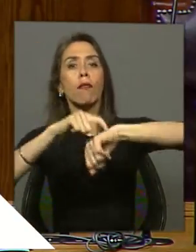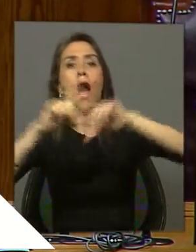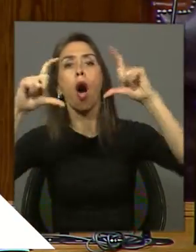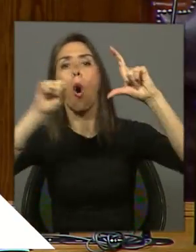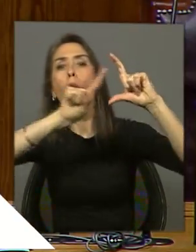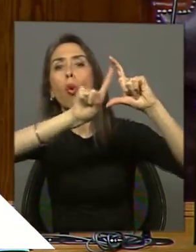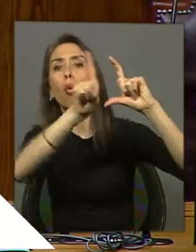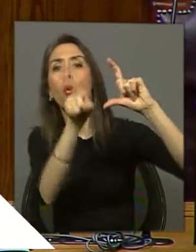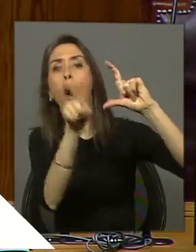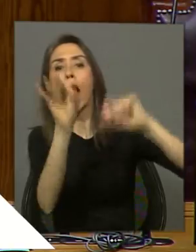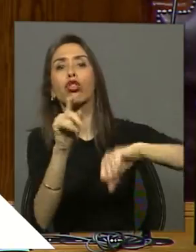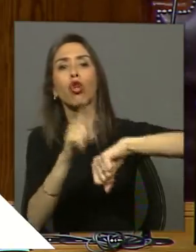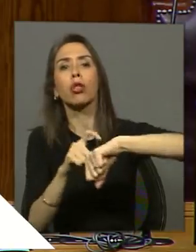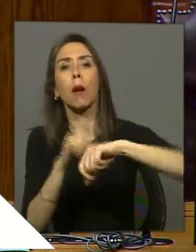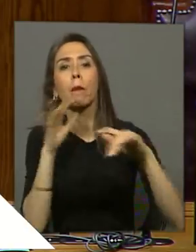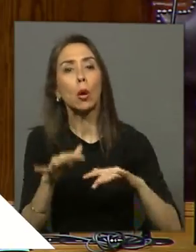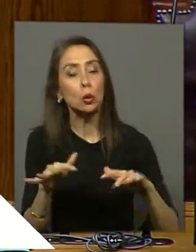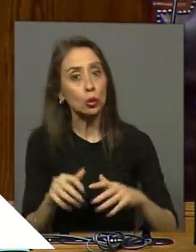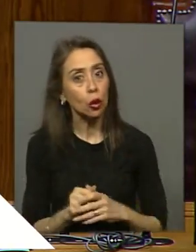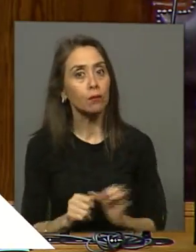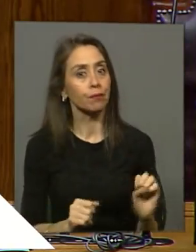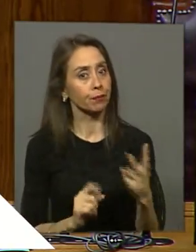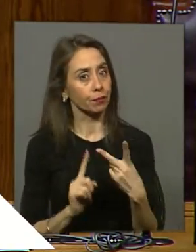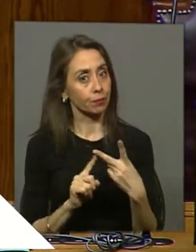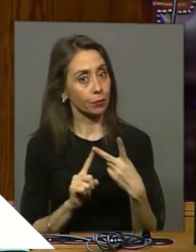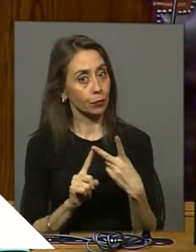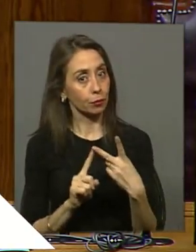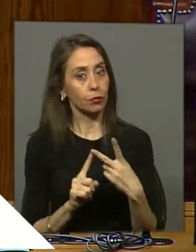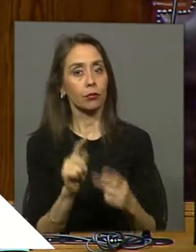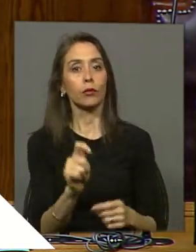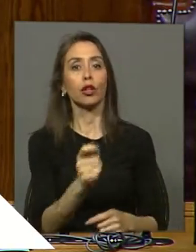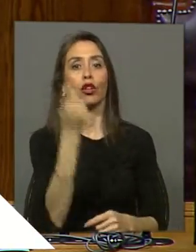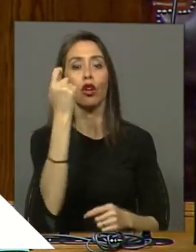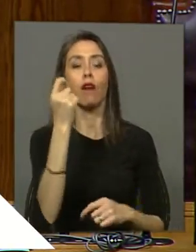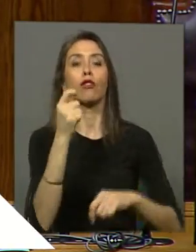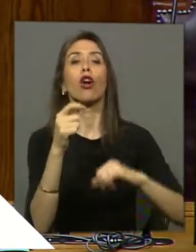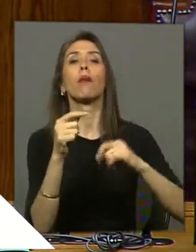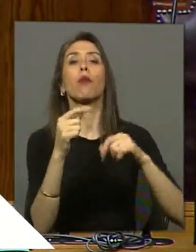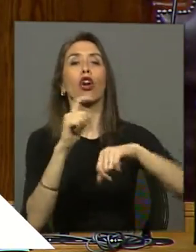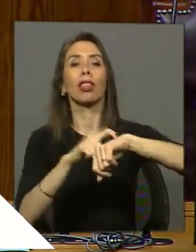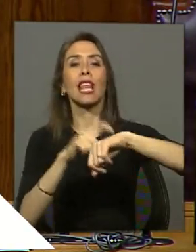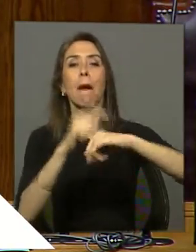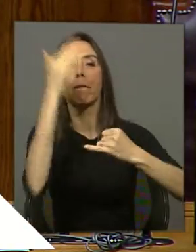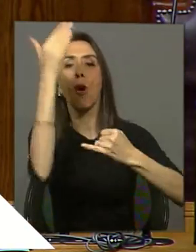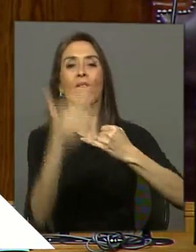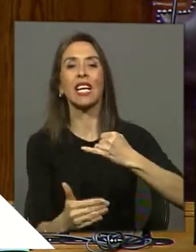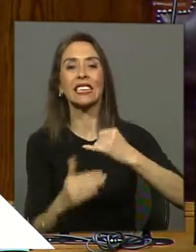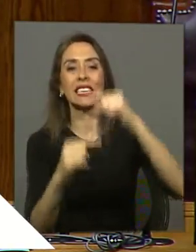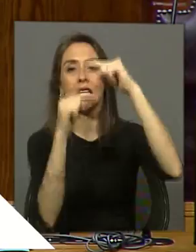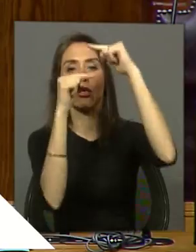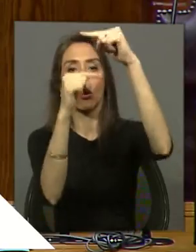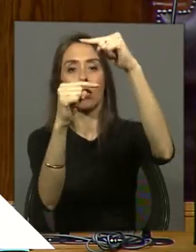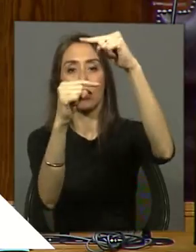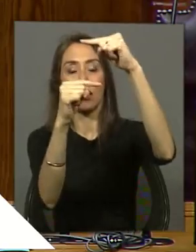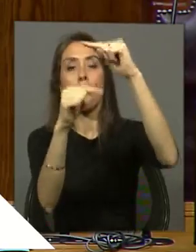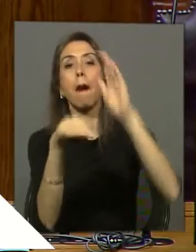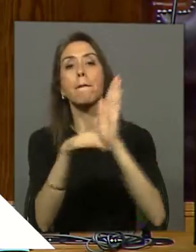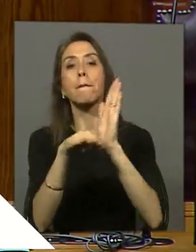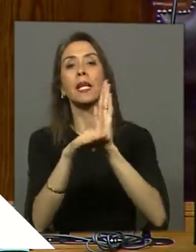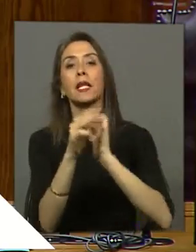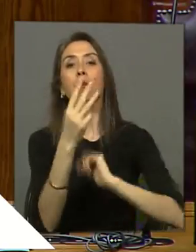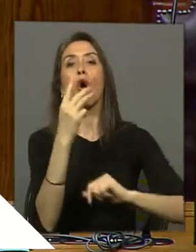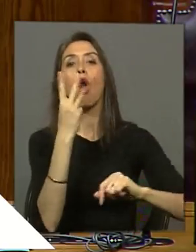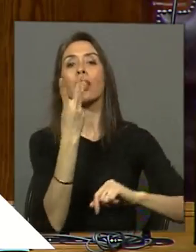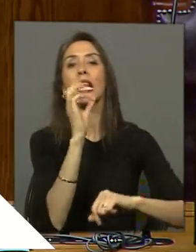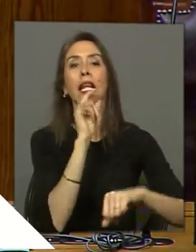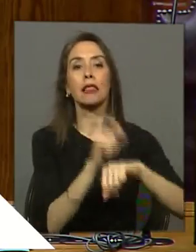determinado servicio. En segundo lugar, el cobro por tramos vencidos, estableciéndose un tramo inicial mínimo de 30